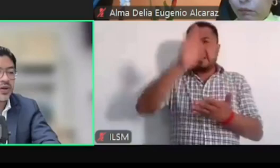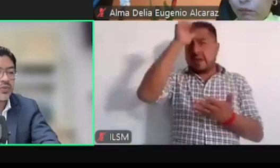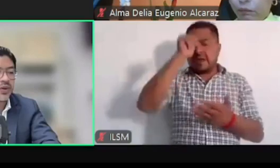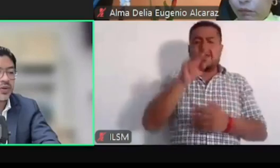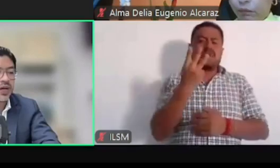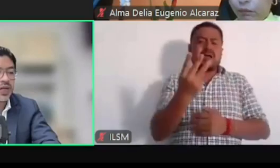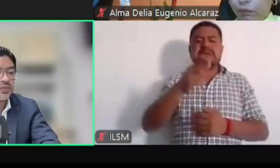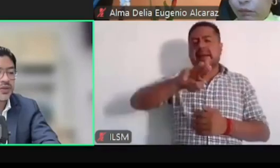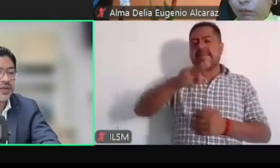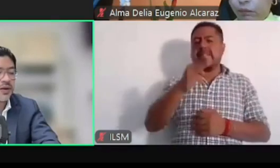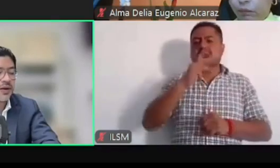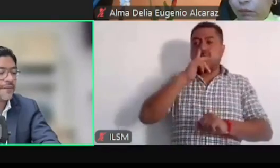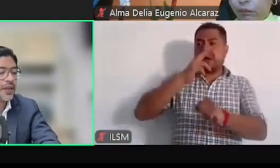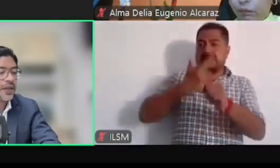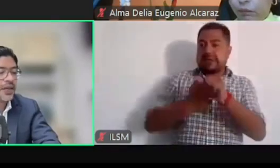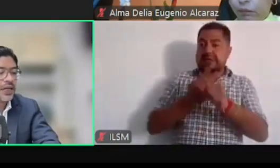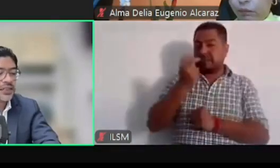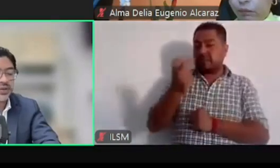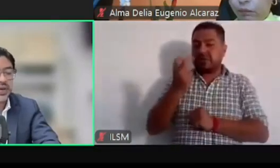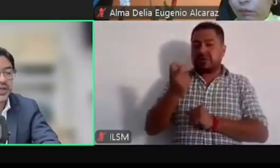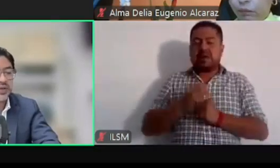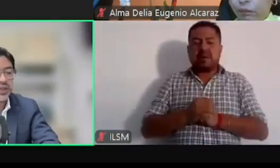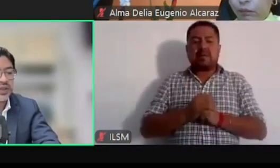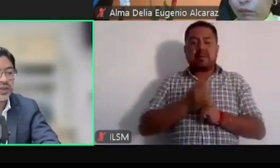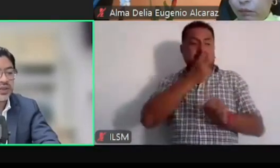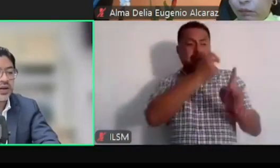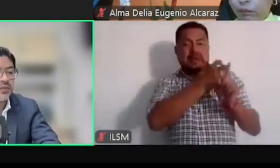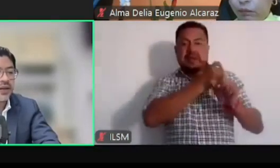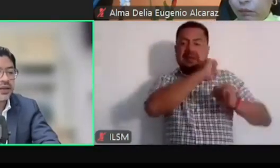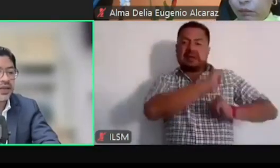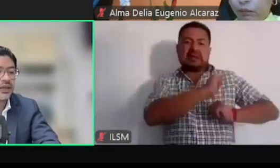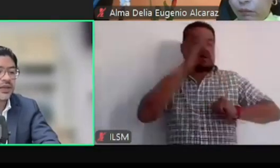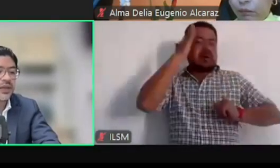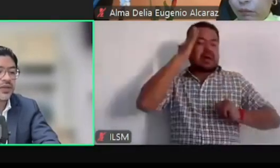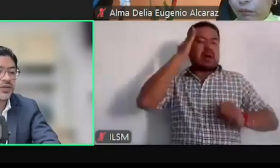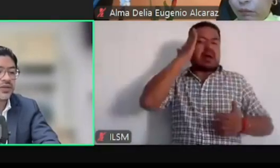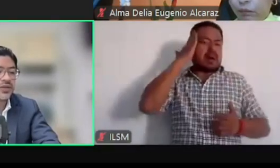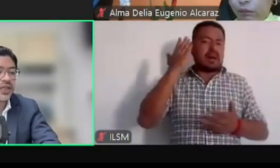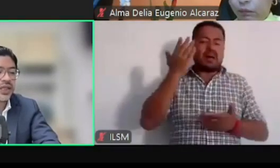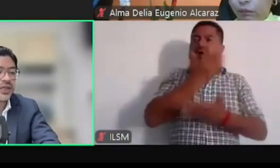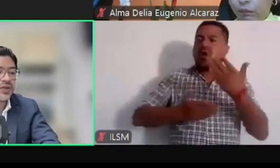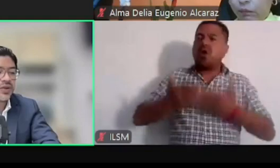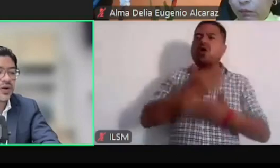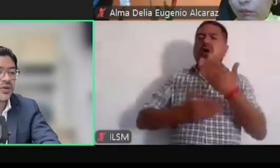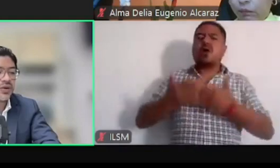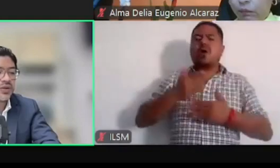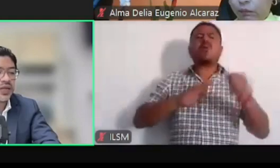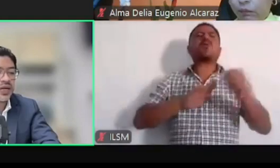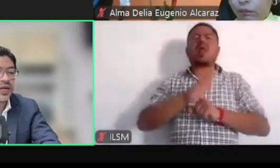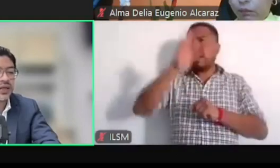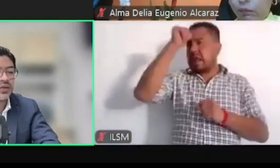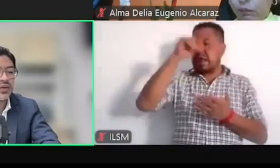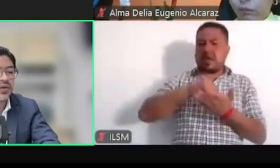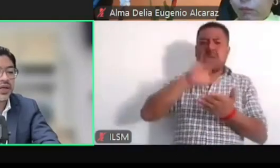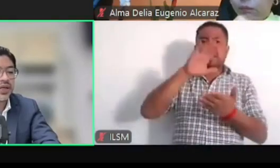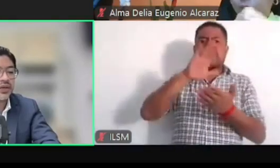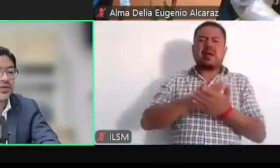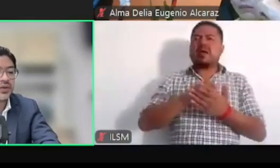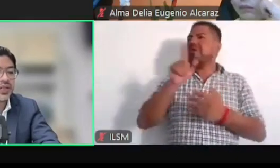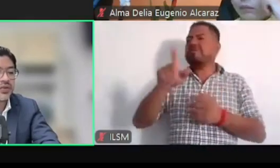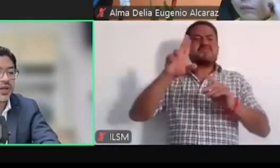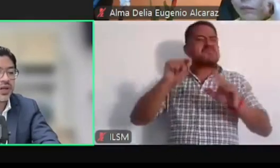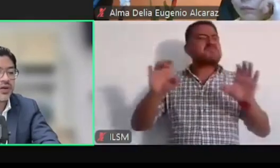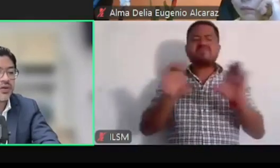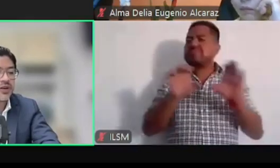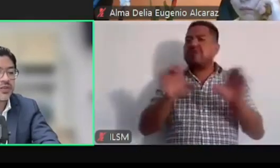mayo emitido por la autoridad responsable esta autoridad jurisdiccional comparte la determinación sostenida en dicho acuerdo al considerar que el actor no acreditó